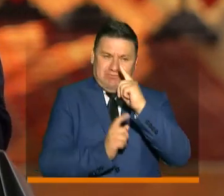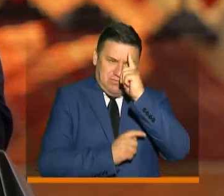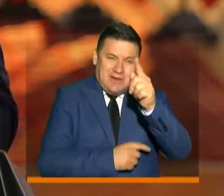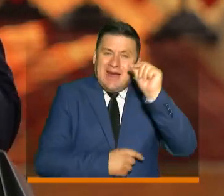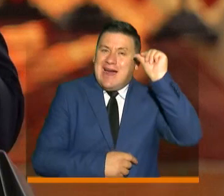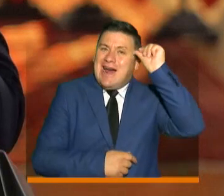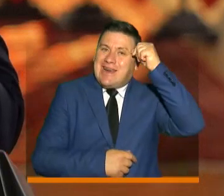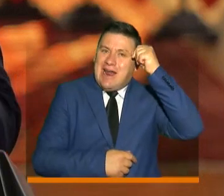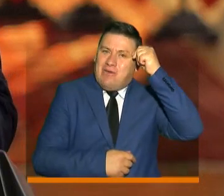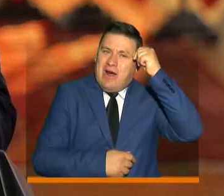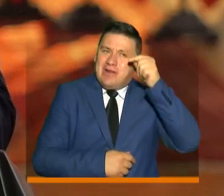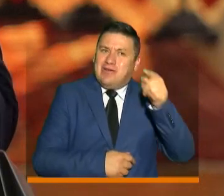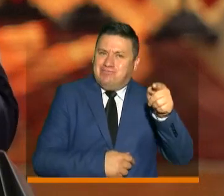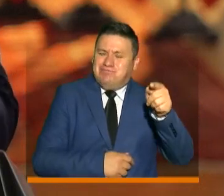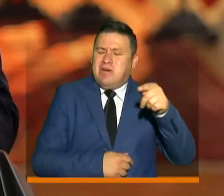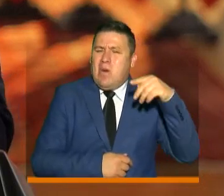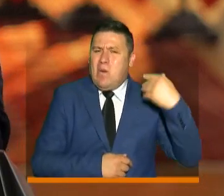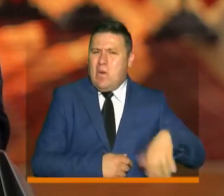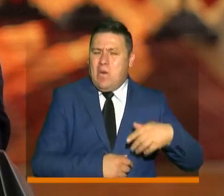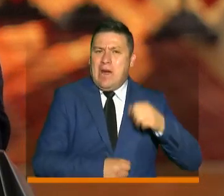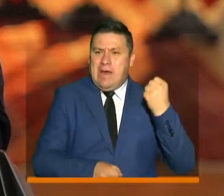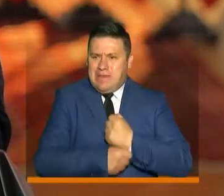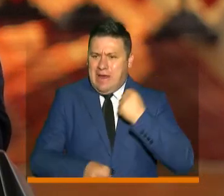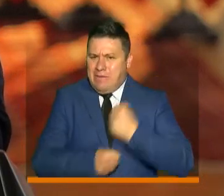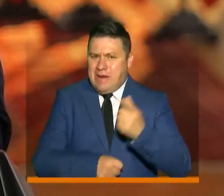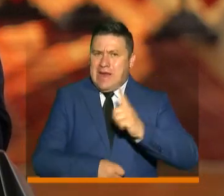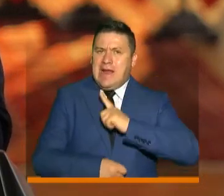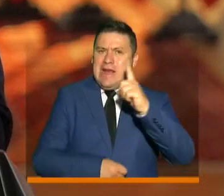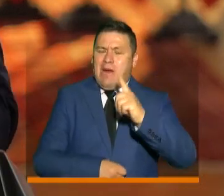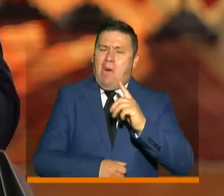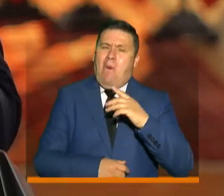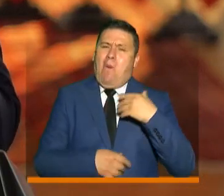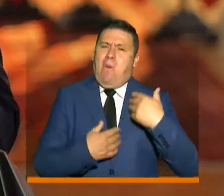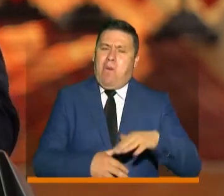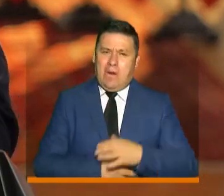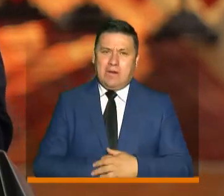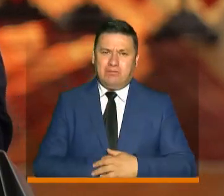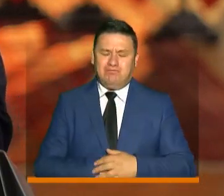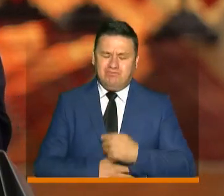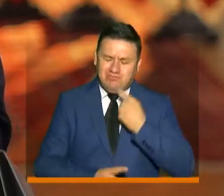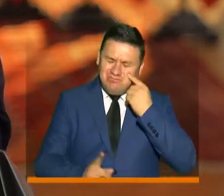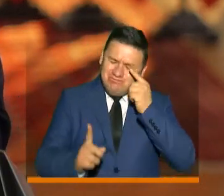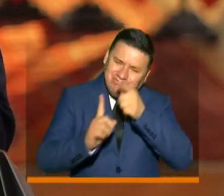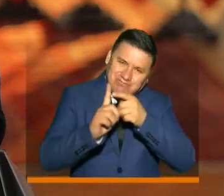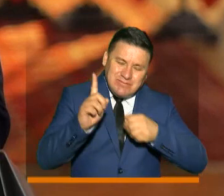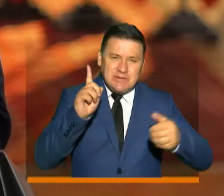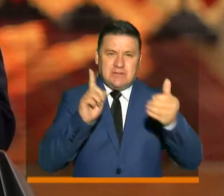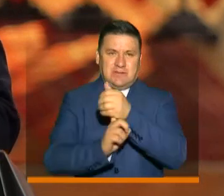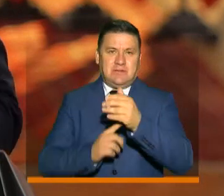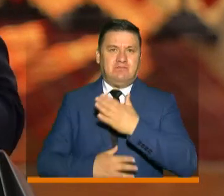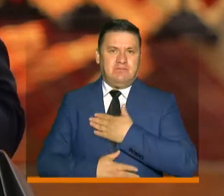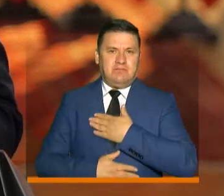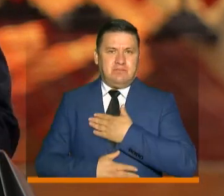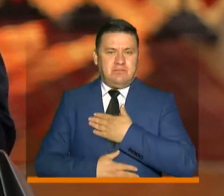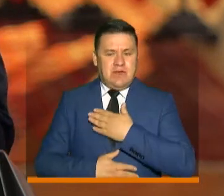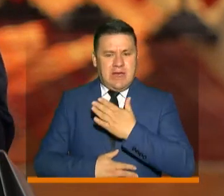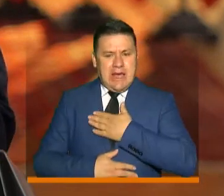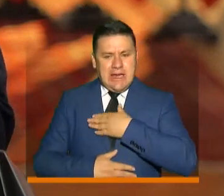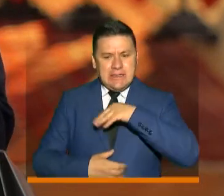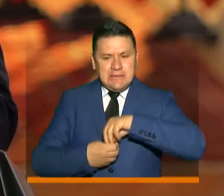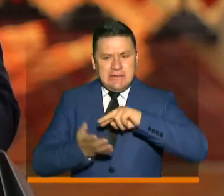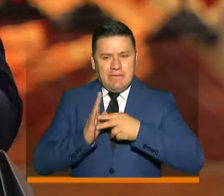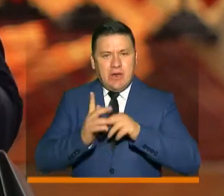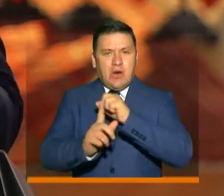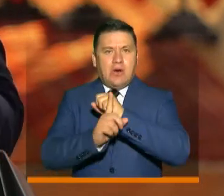y por quienes trabajamos día y noche es la misma convicción es la que nos impone como sociedad